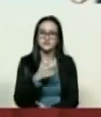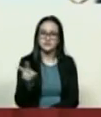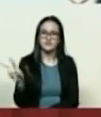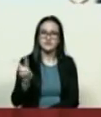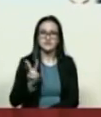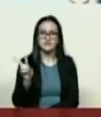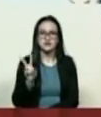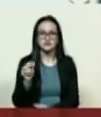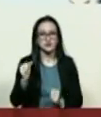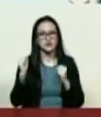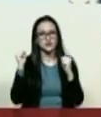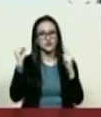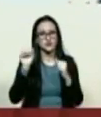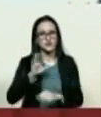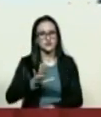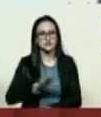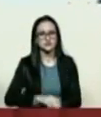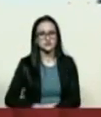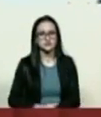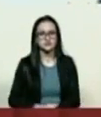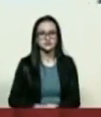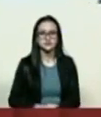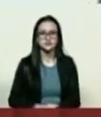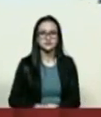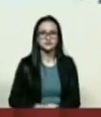Venezuela que triunfa. Hoy